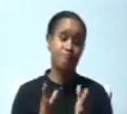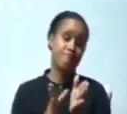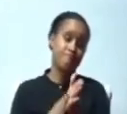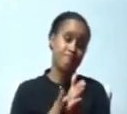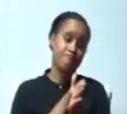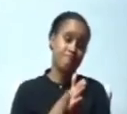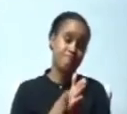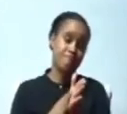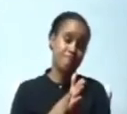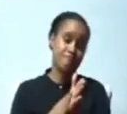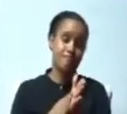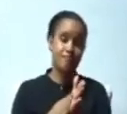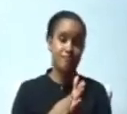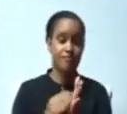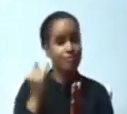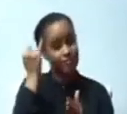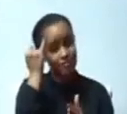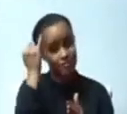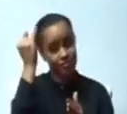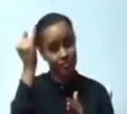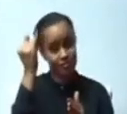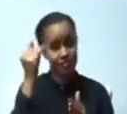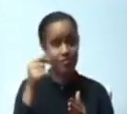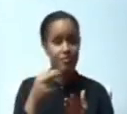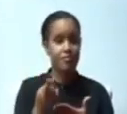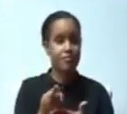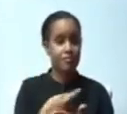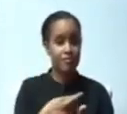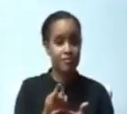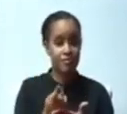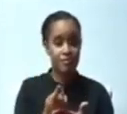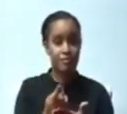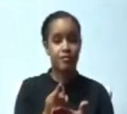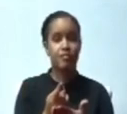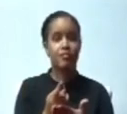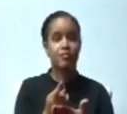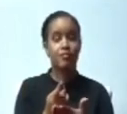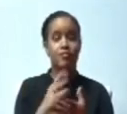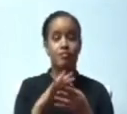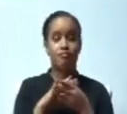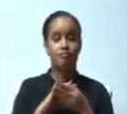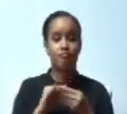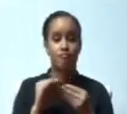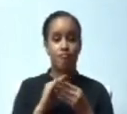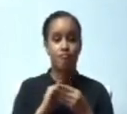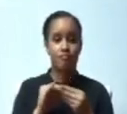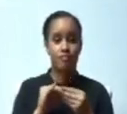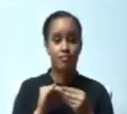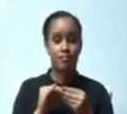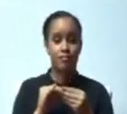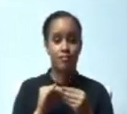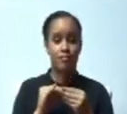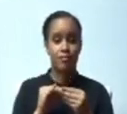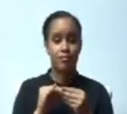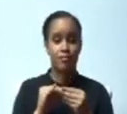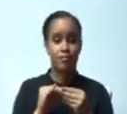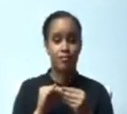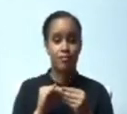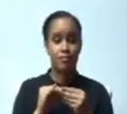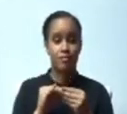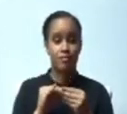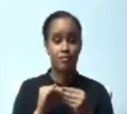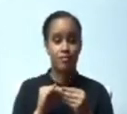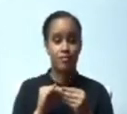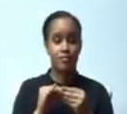felicitar la iniciativa de esta resolución, decir que